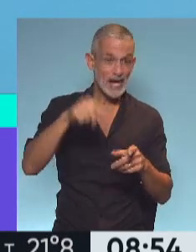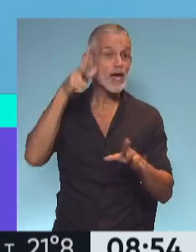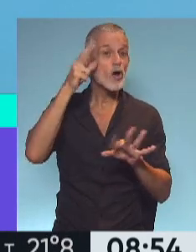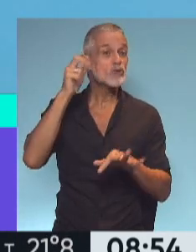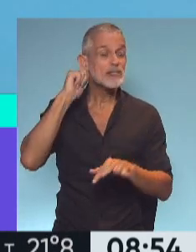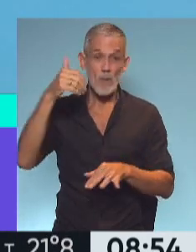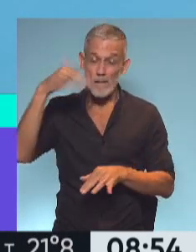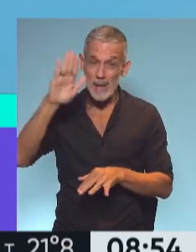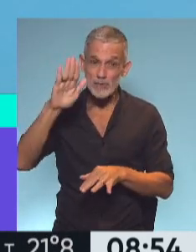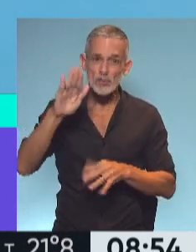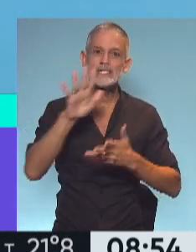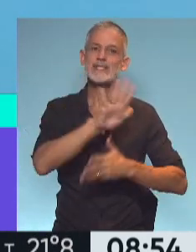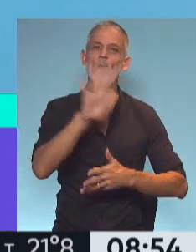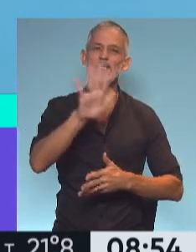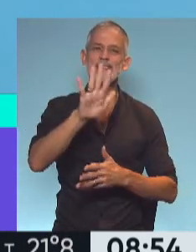Argentina,